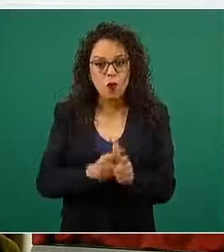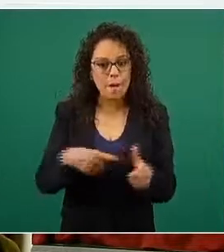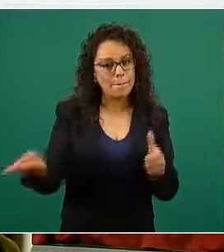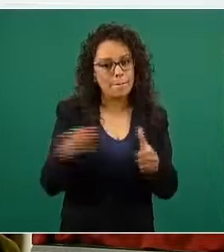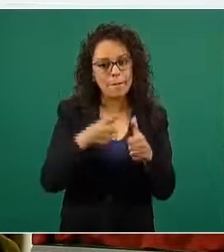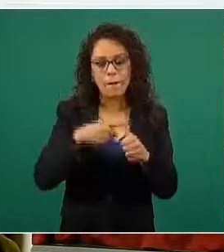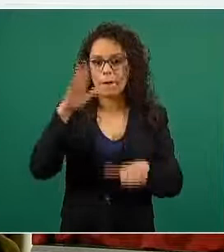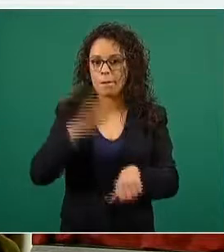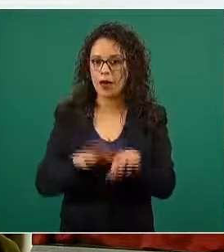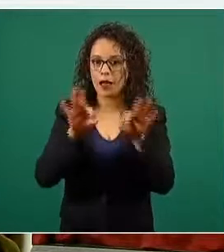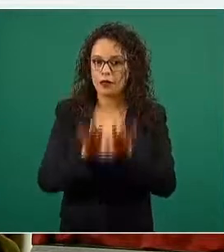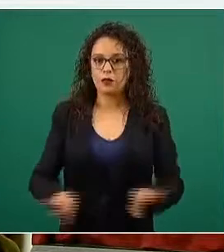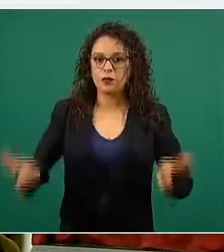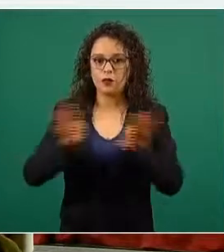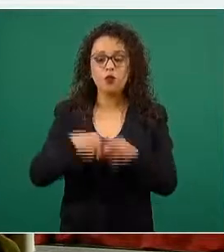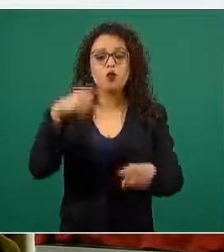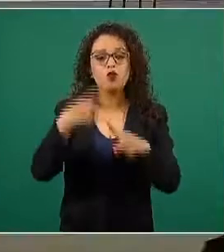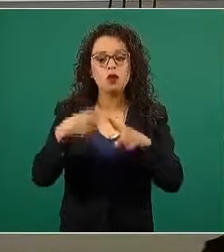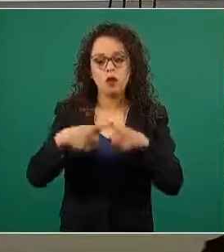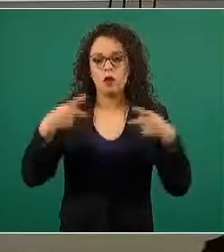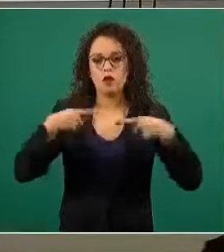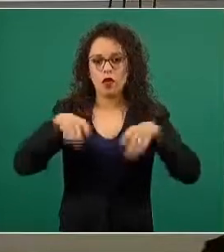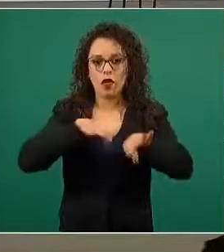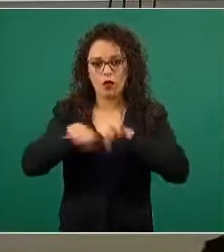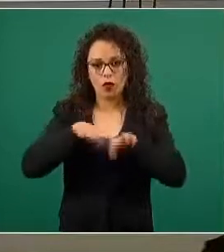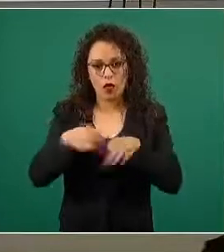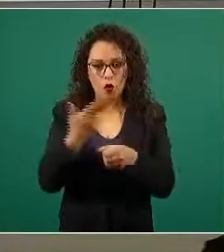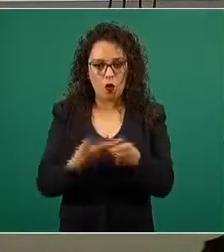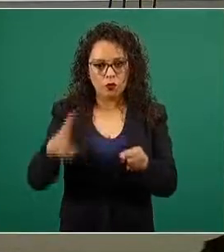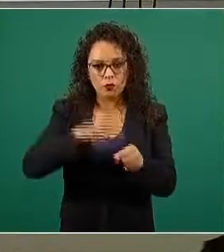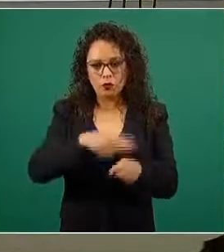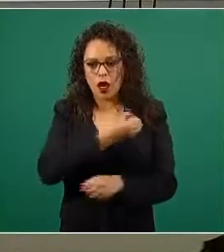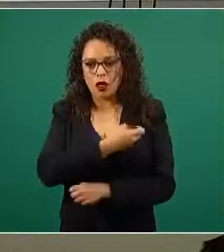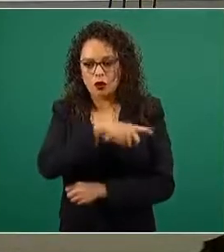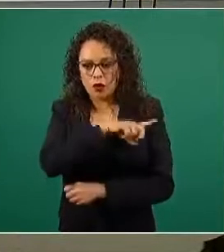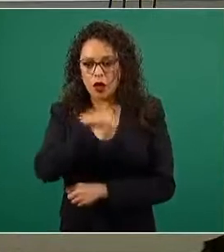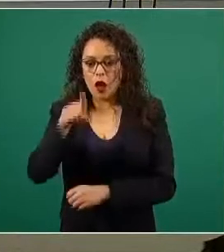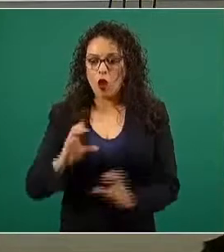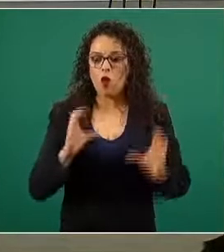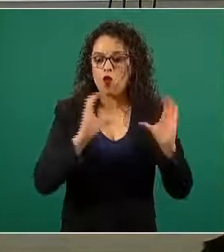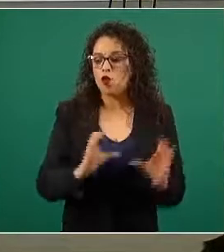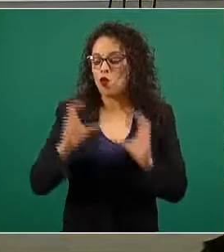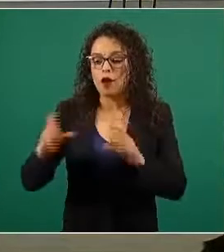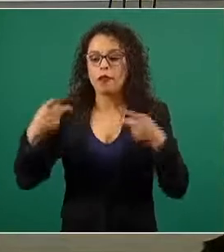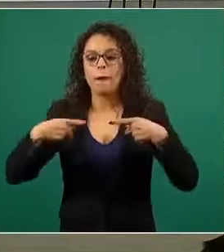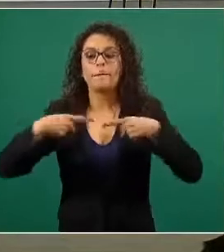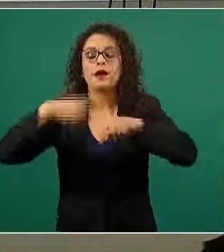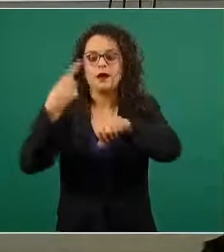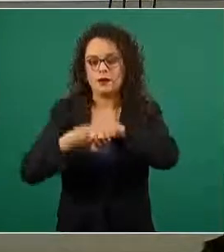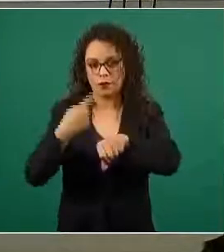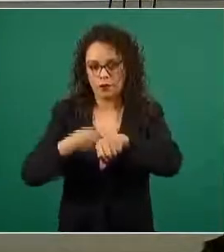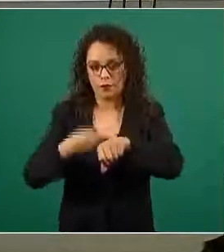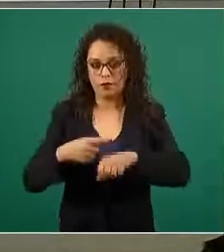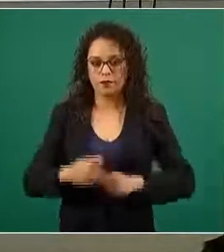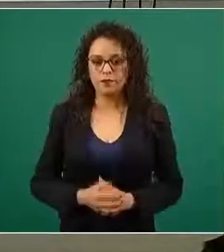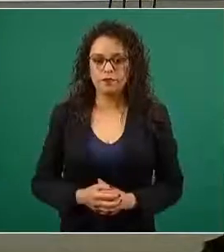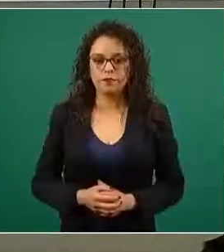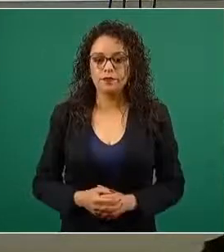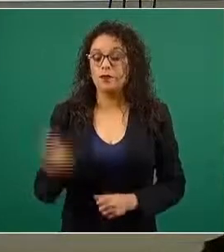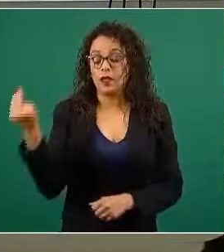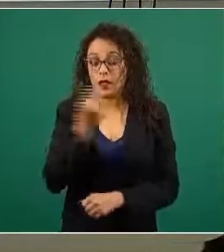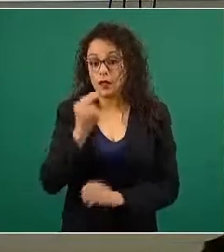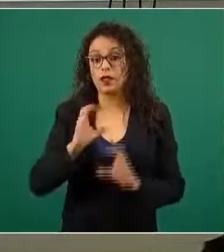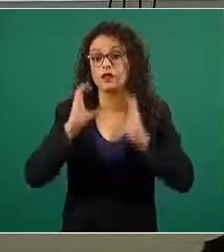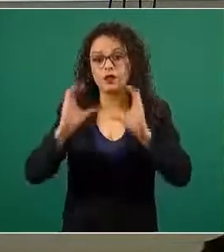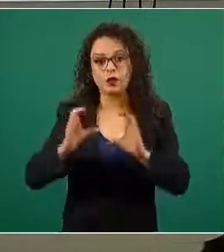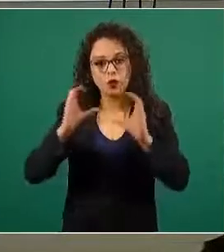es el personal de salud, quienes cuidan a las personas enfermas. Tenemos que cuidar a quienes nos cuidan. Esto